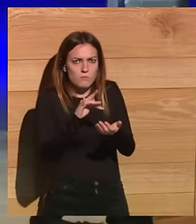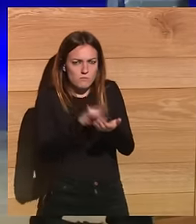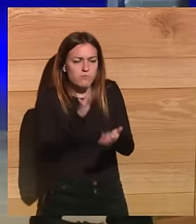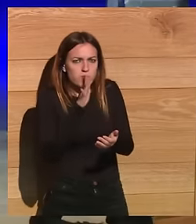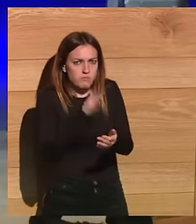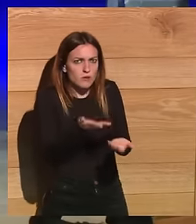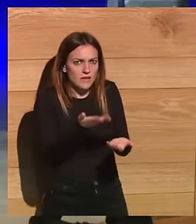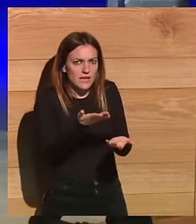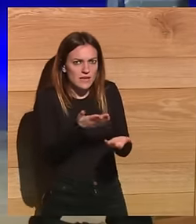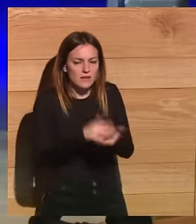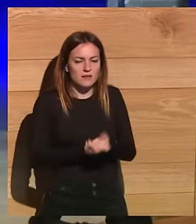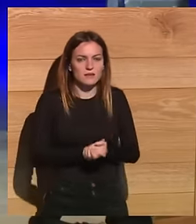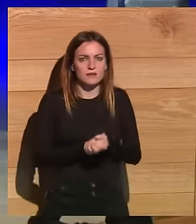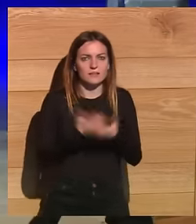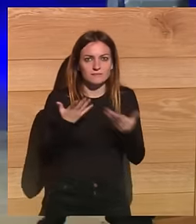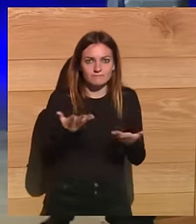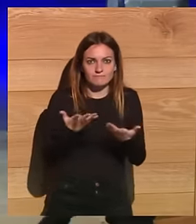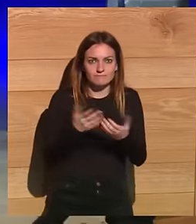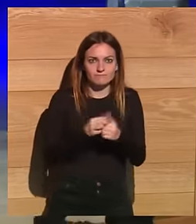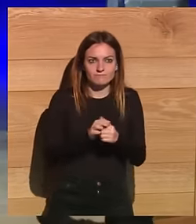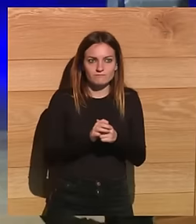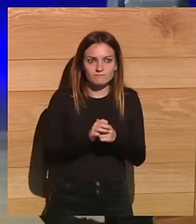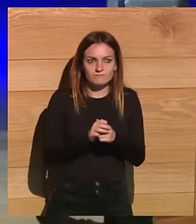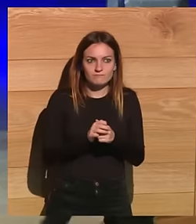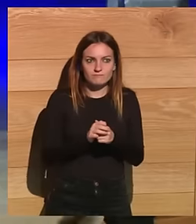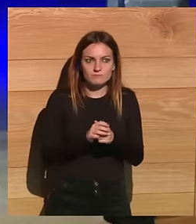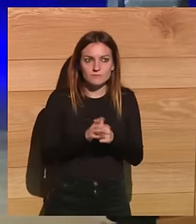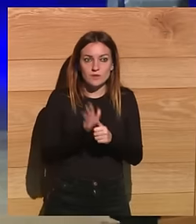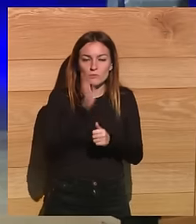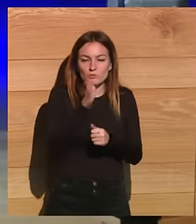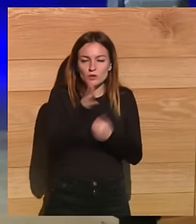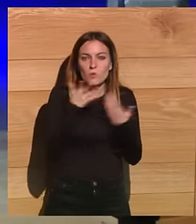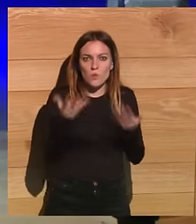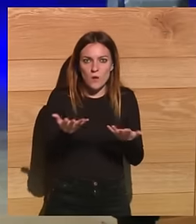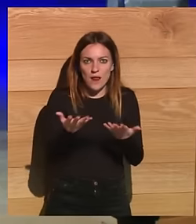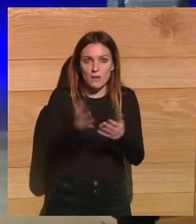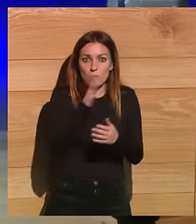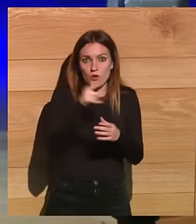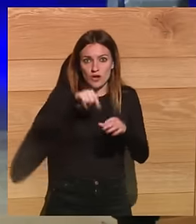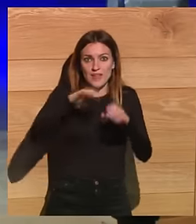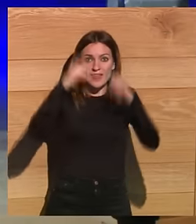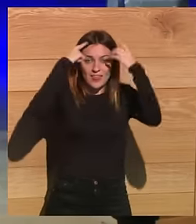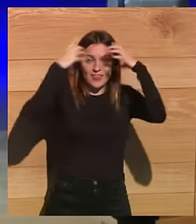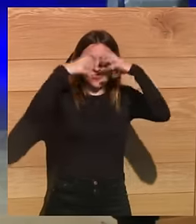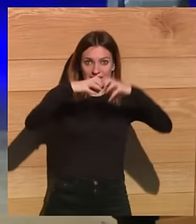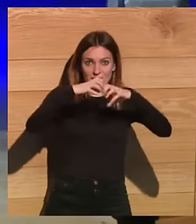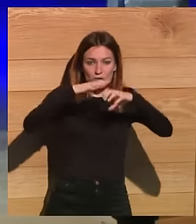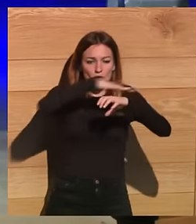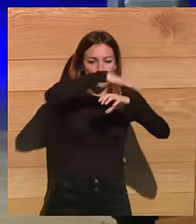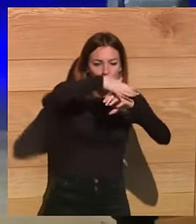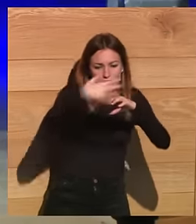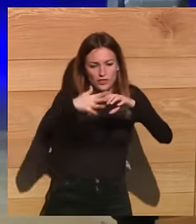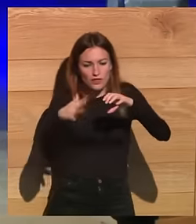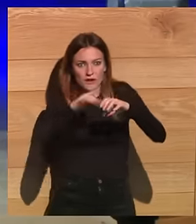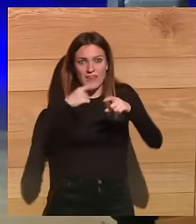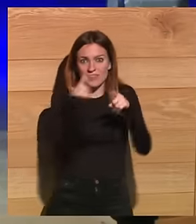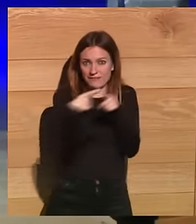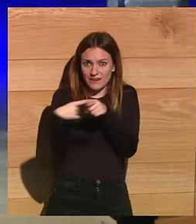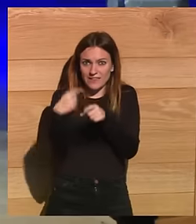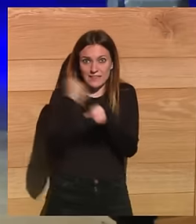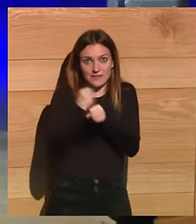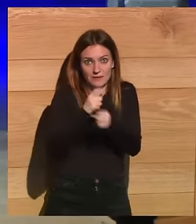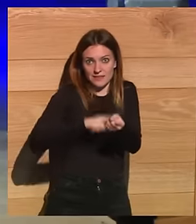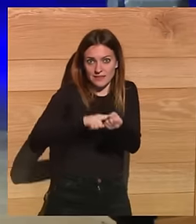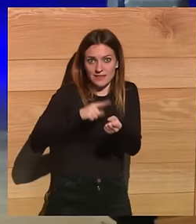estupidez. Entonces la razón de esto es porque hay diferentes regiones en el cerebro que funcionan simultáneamente.